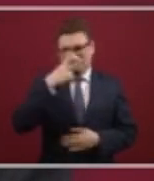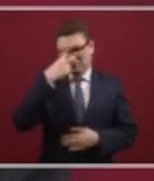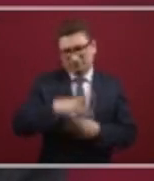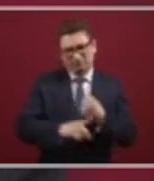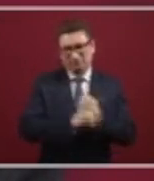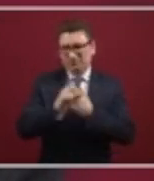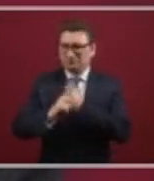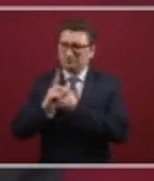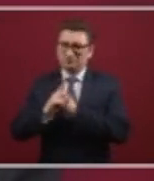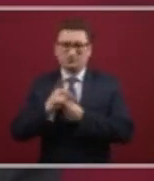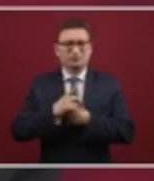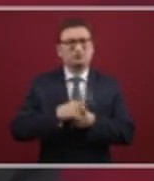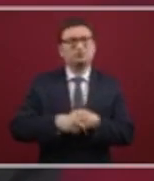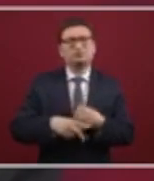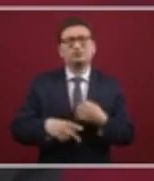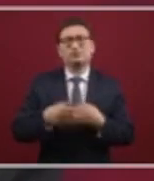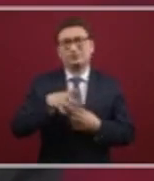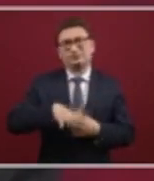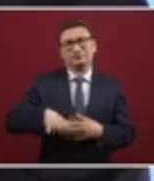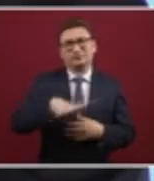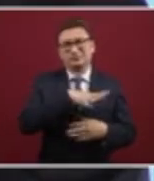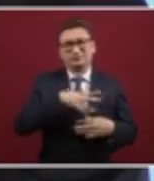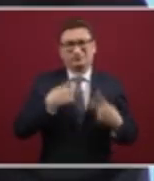la inseguridad y de la violencia,